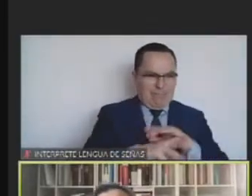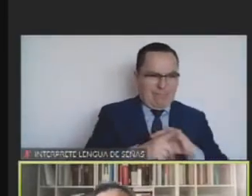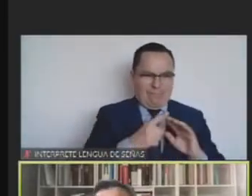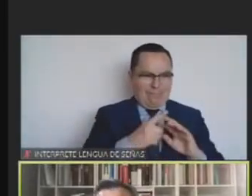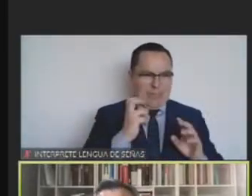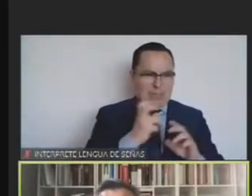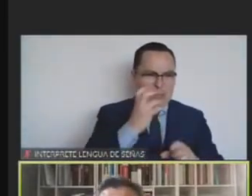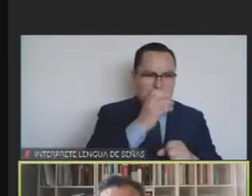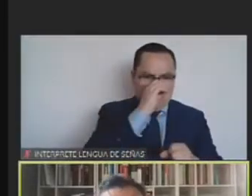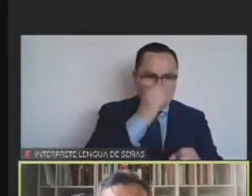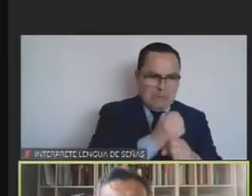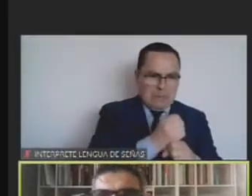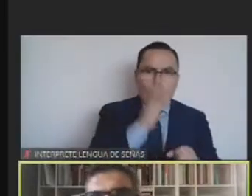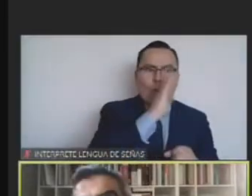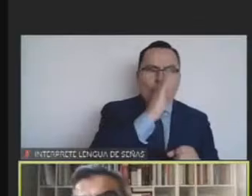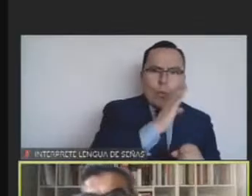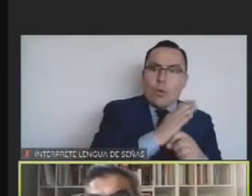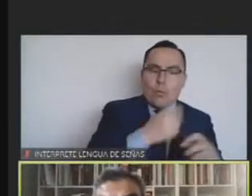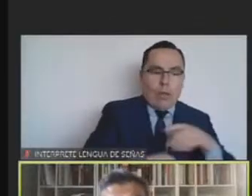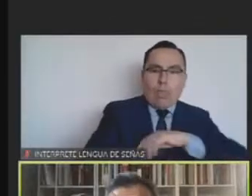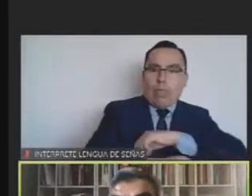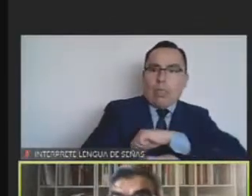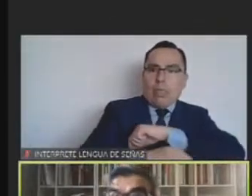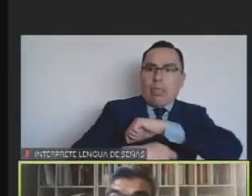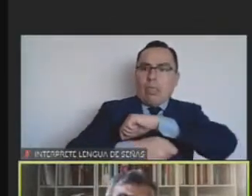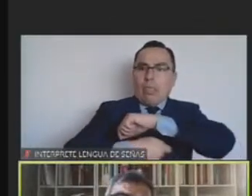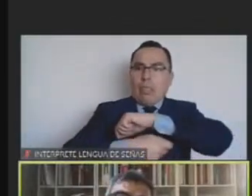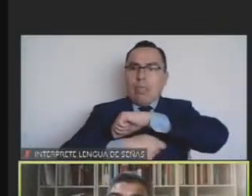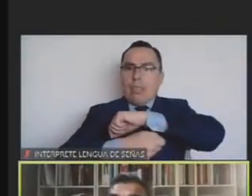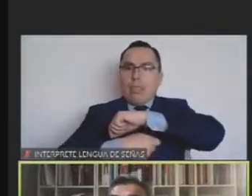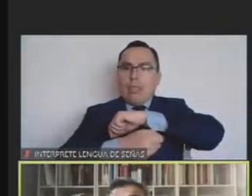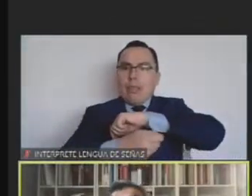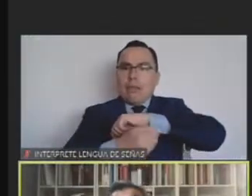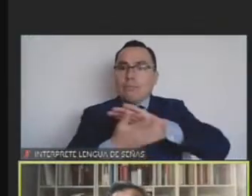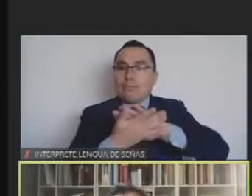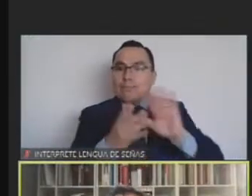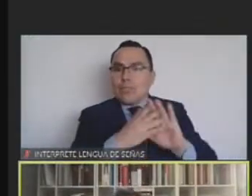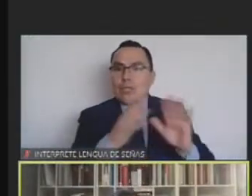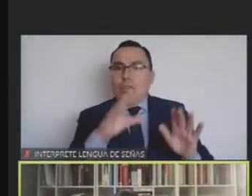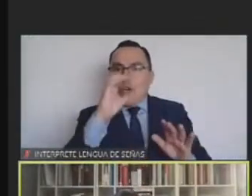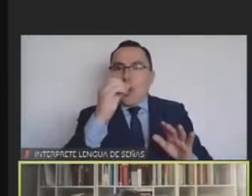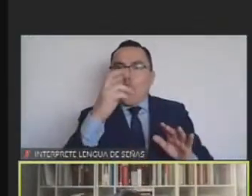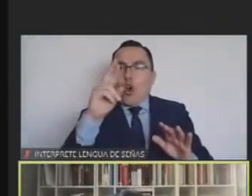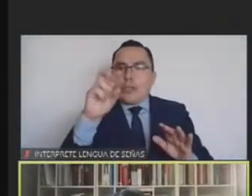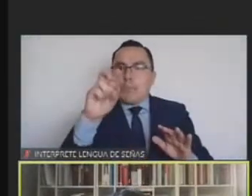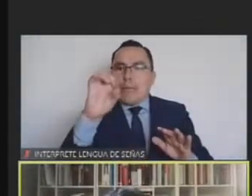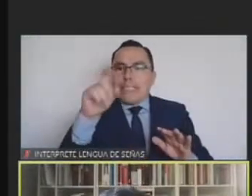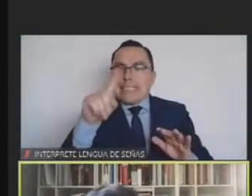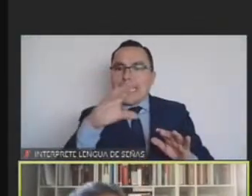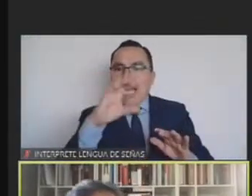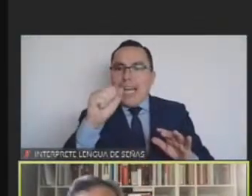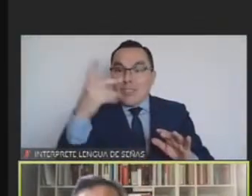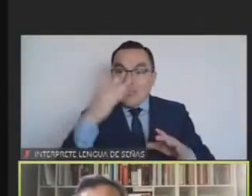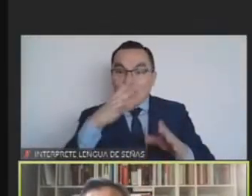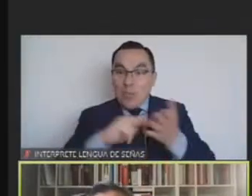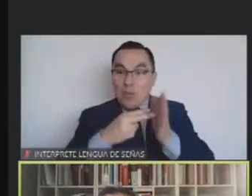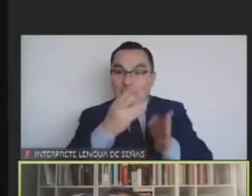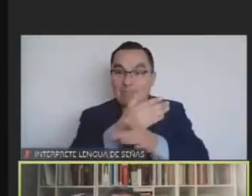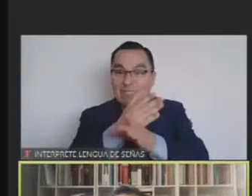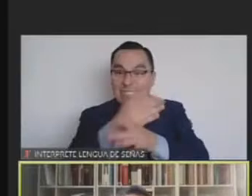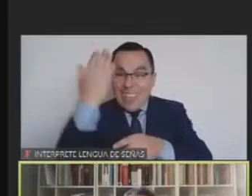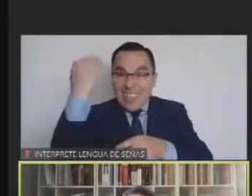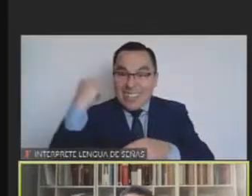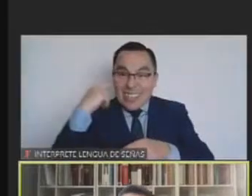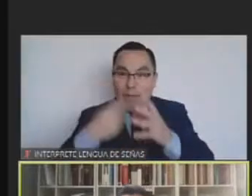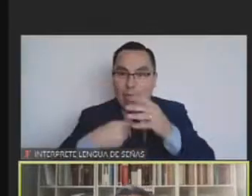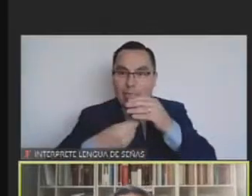típicamente la situación del caso de soborno, la sentencia esta mañana, el caso Corpesca, es probablemente el mejor ejemplo que sucede cuando concurren esos tres aspectos.